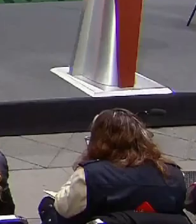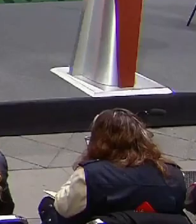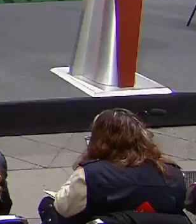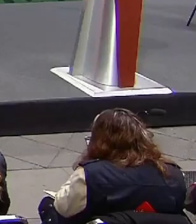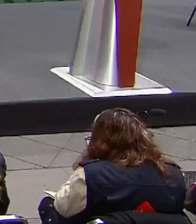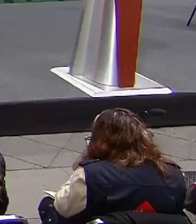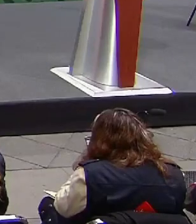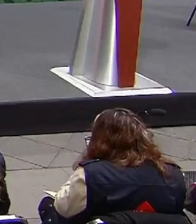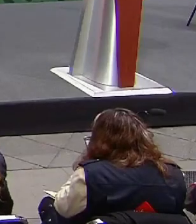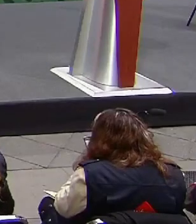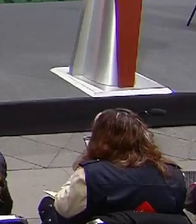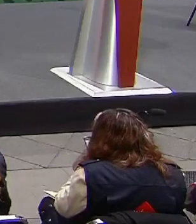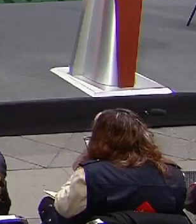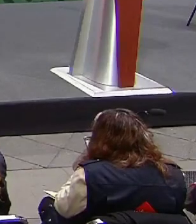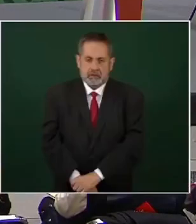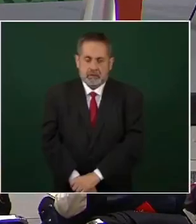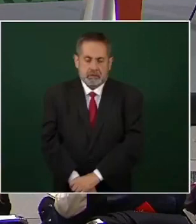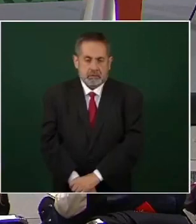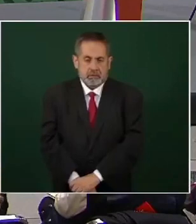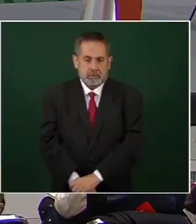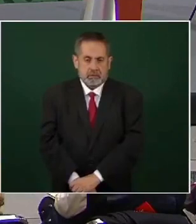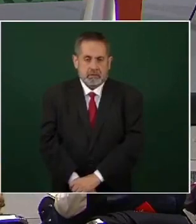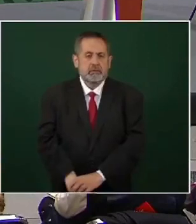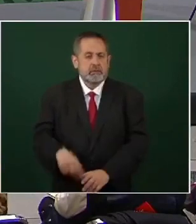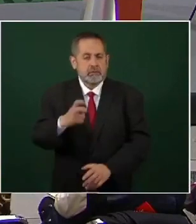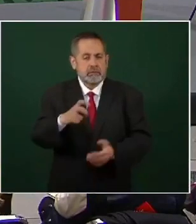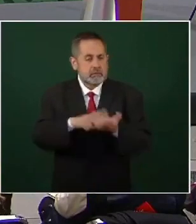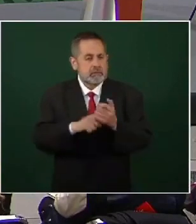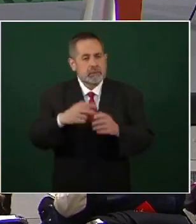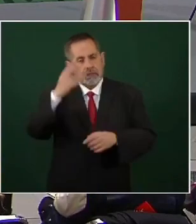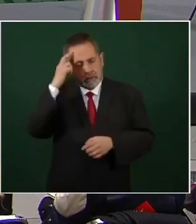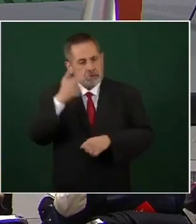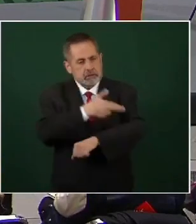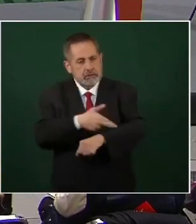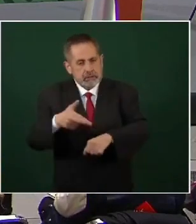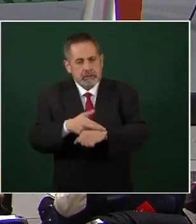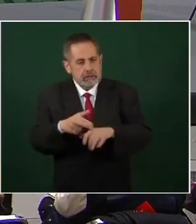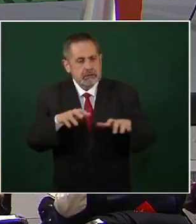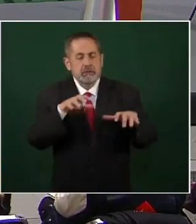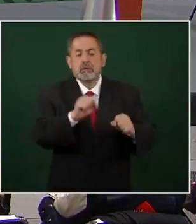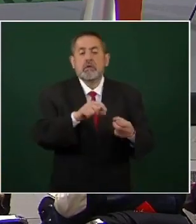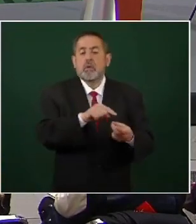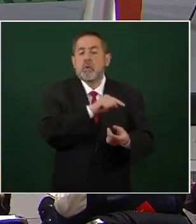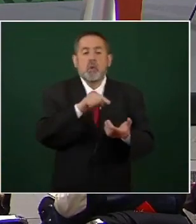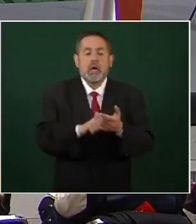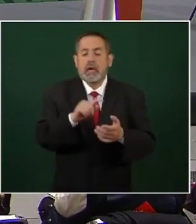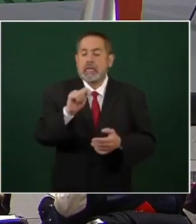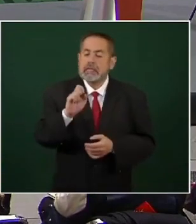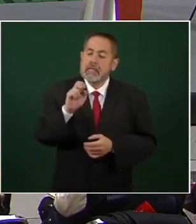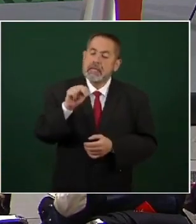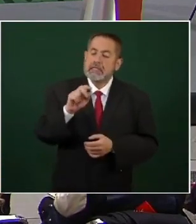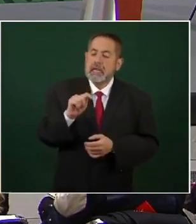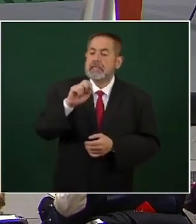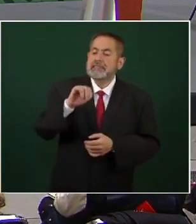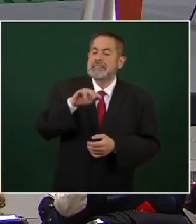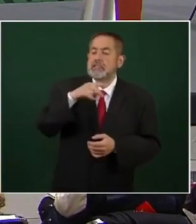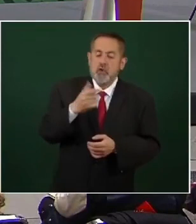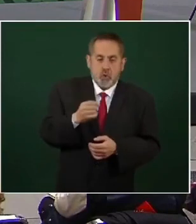como el pozolero, quien operaba con una banda en el área de Tenancingo, Estado de